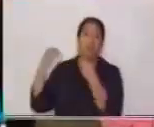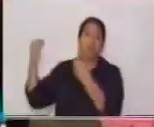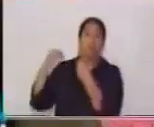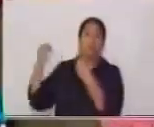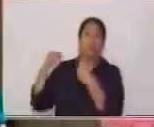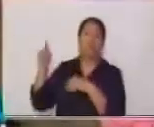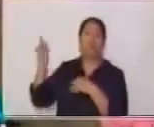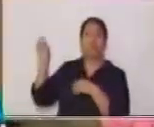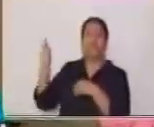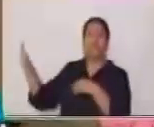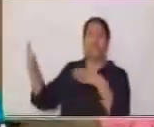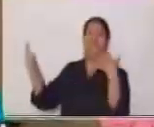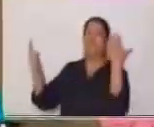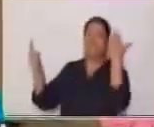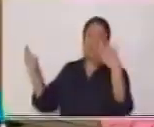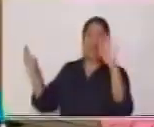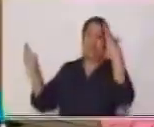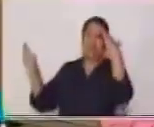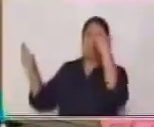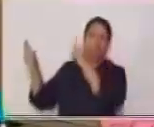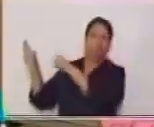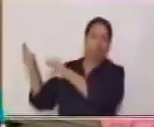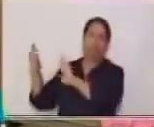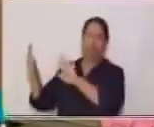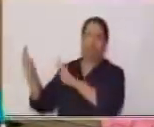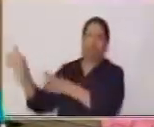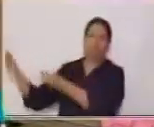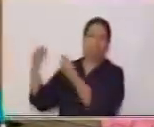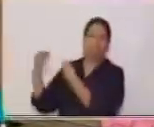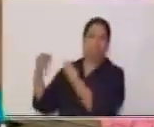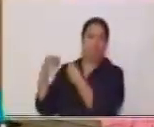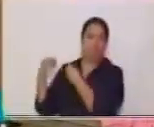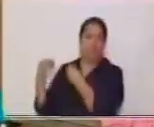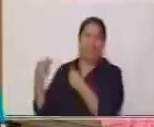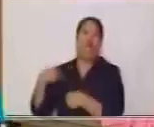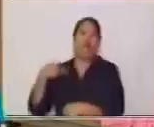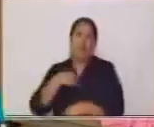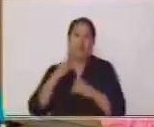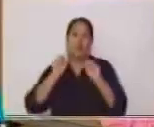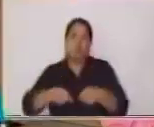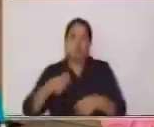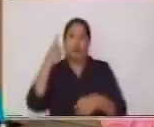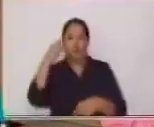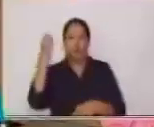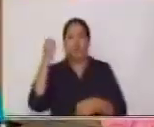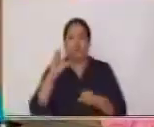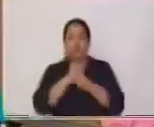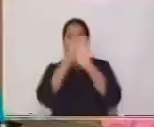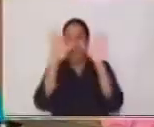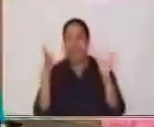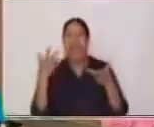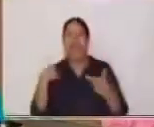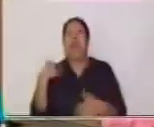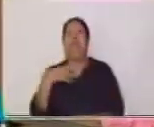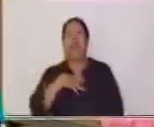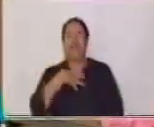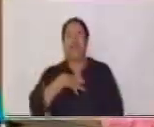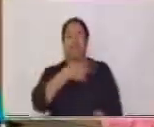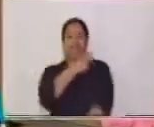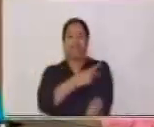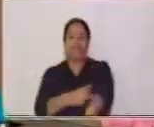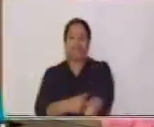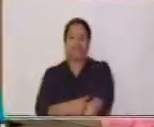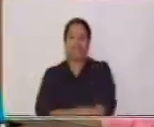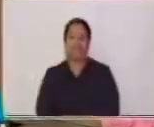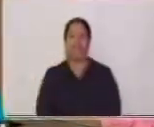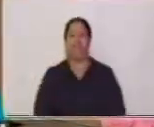ellos ya les aprendieron en la escuela. Y nosotros podemos interpretarlas también y hacer nuestras propias narraciones. ¿Qué